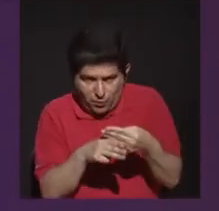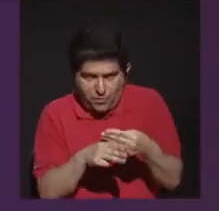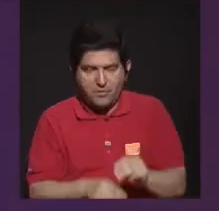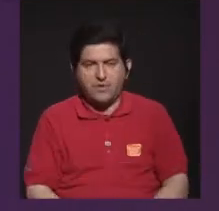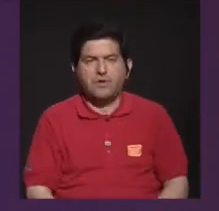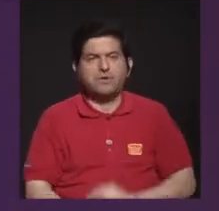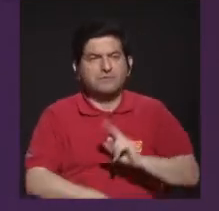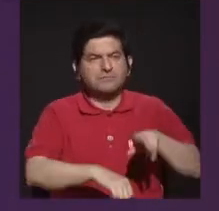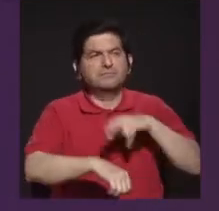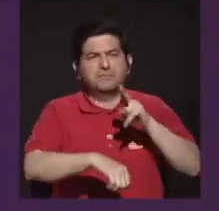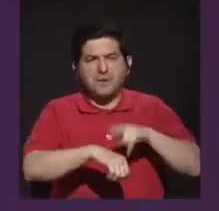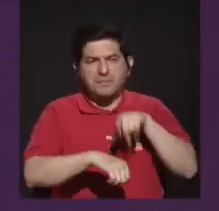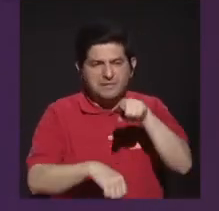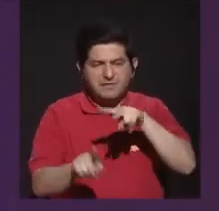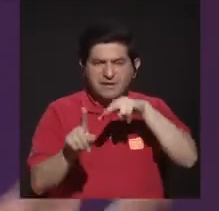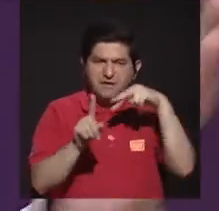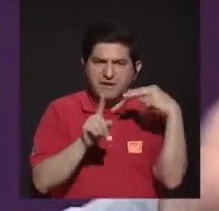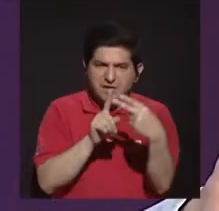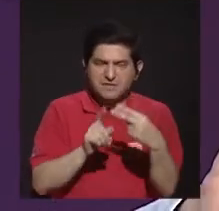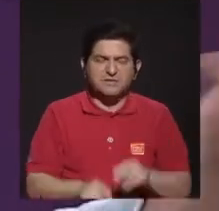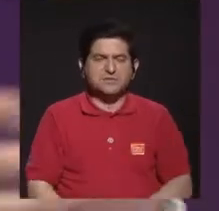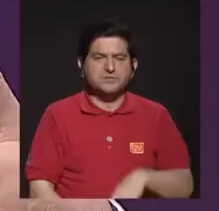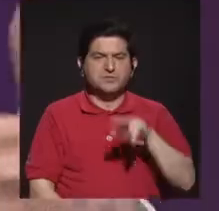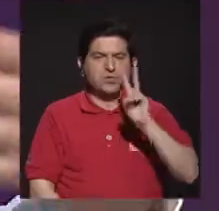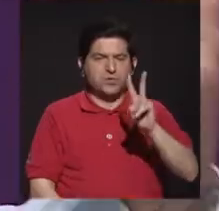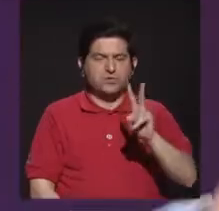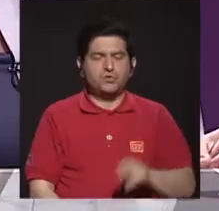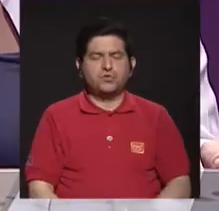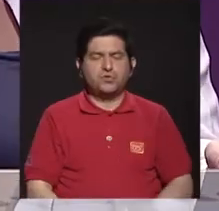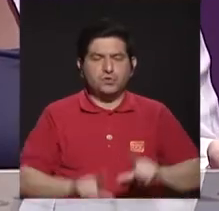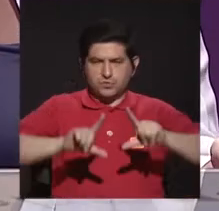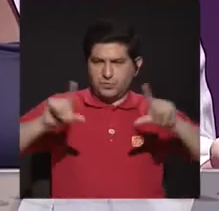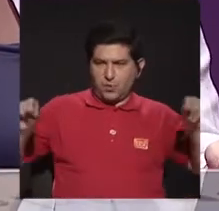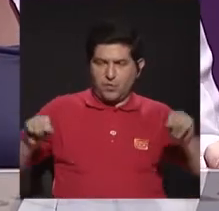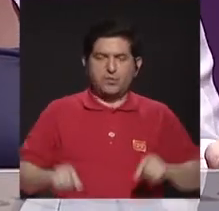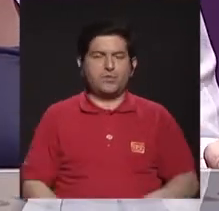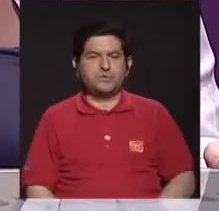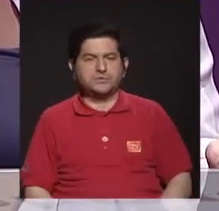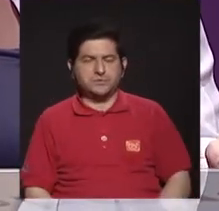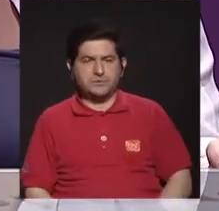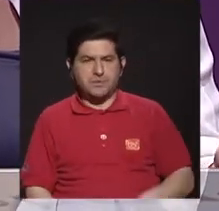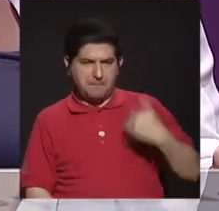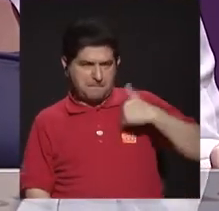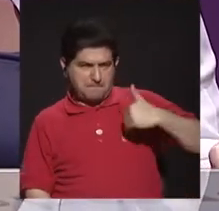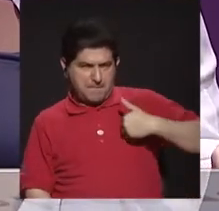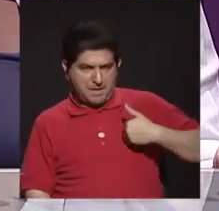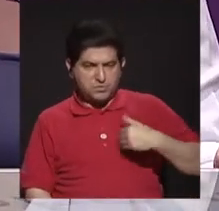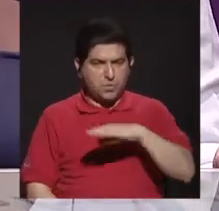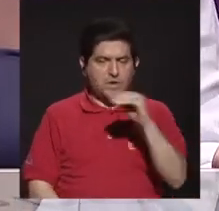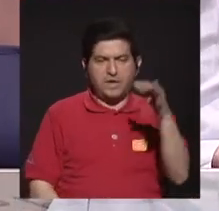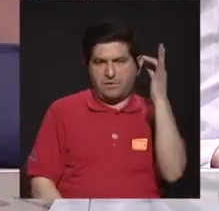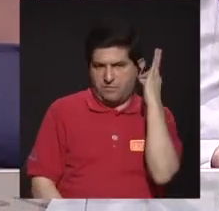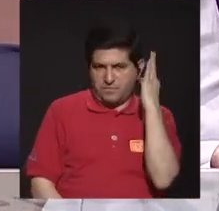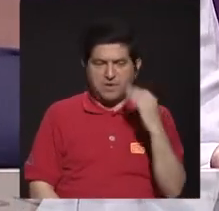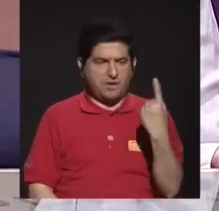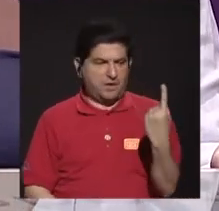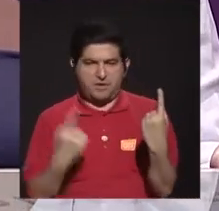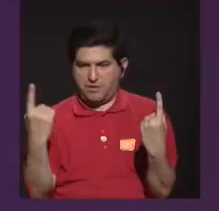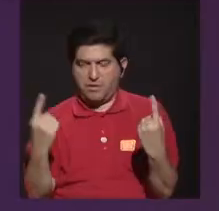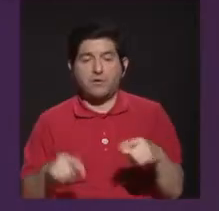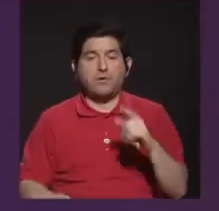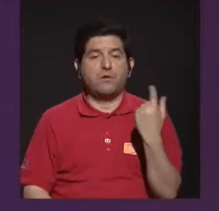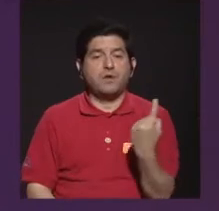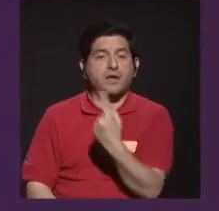es una visión de dos polos, lo masculino y lo femenino, y cómo cada persona tiene